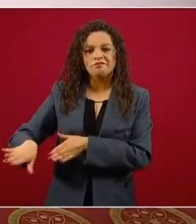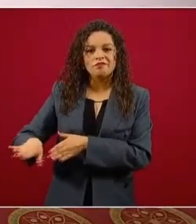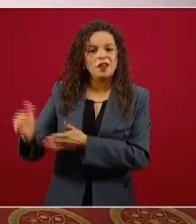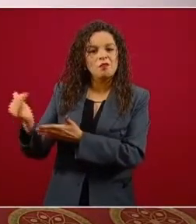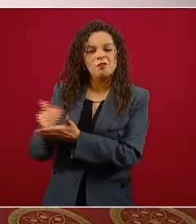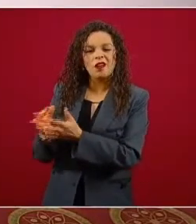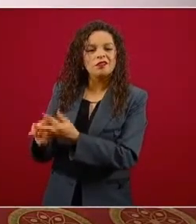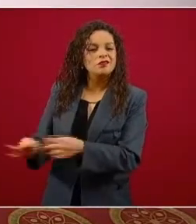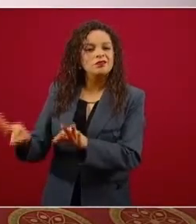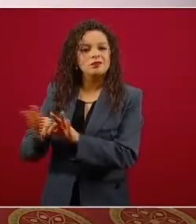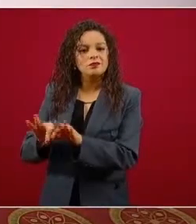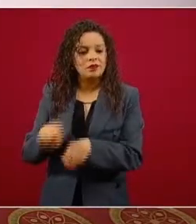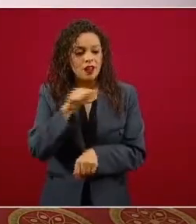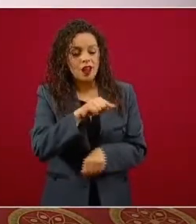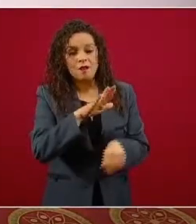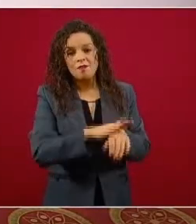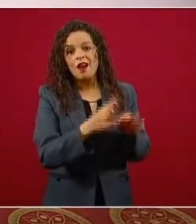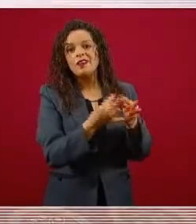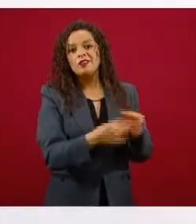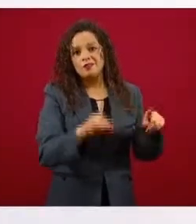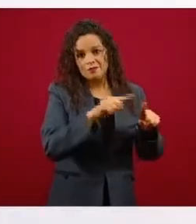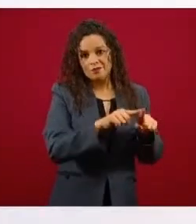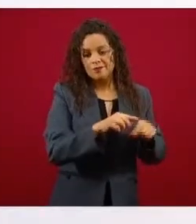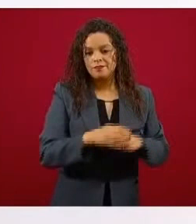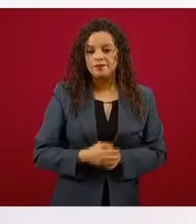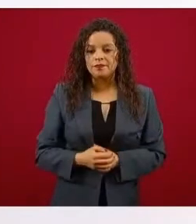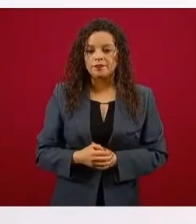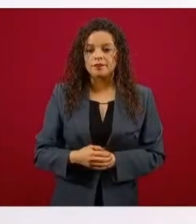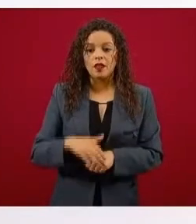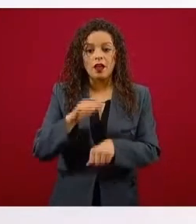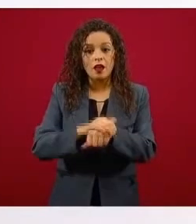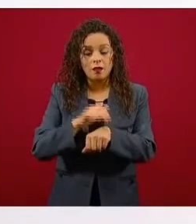Amigas y amigos, gracias, gracias